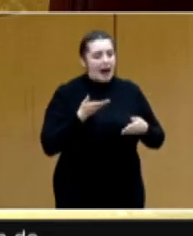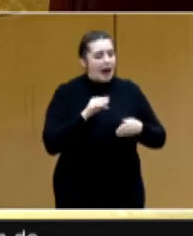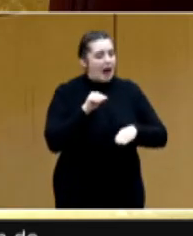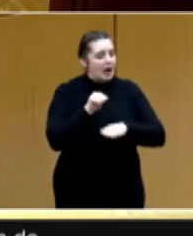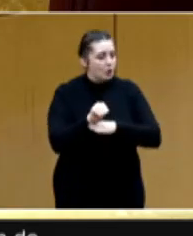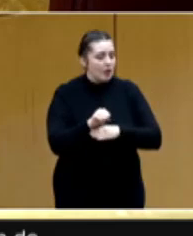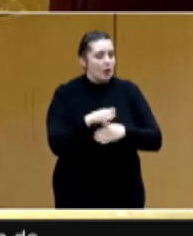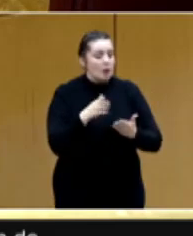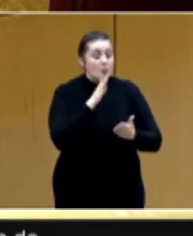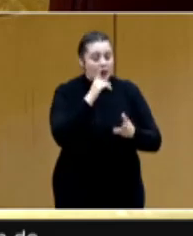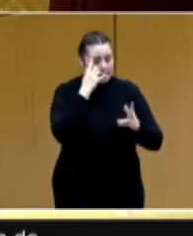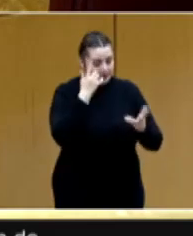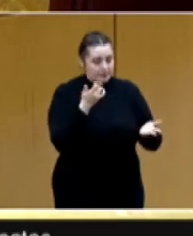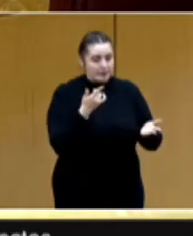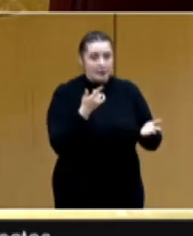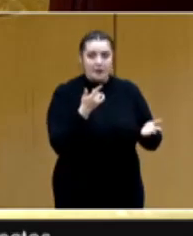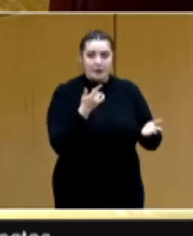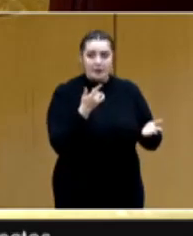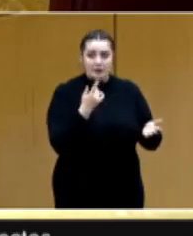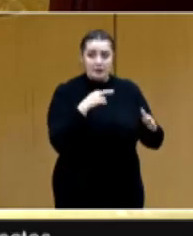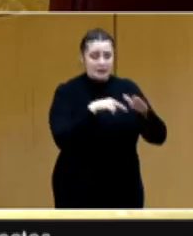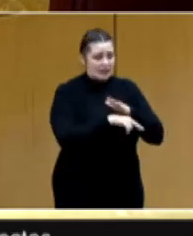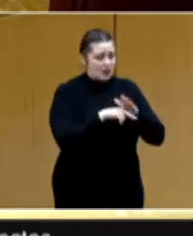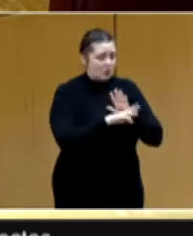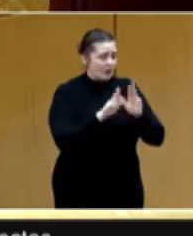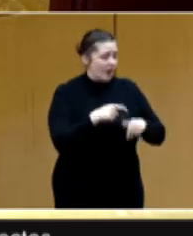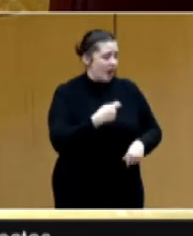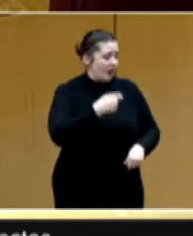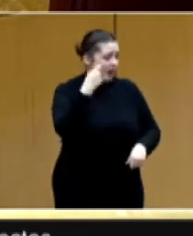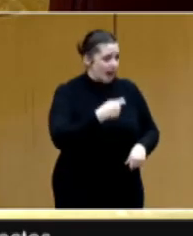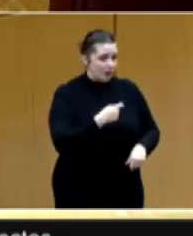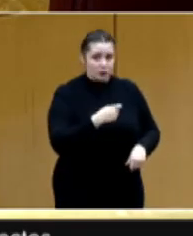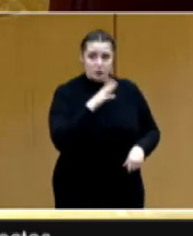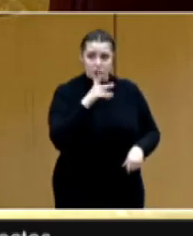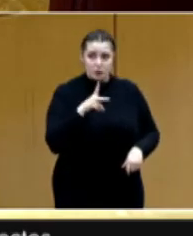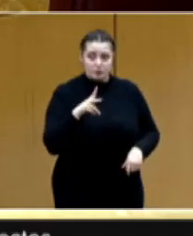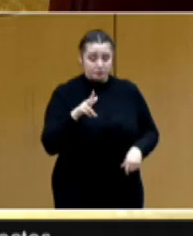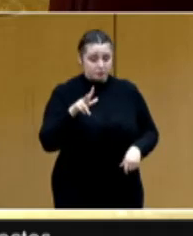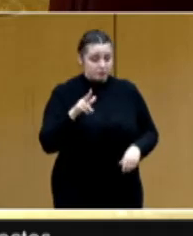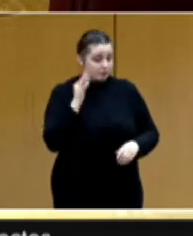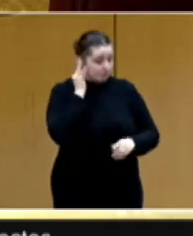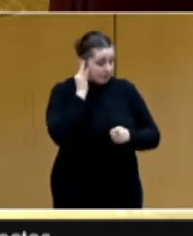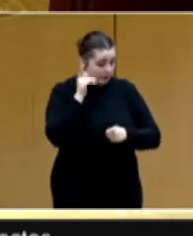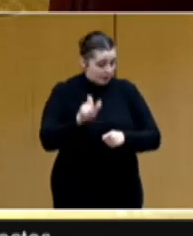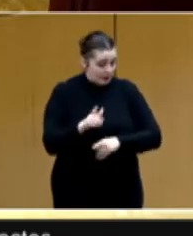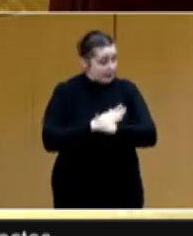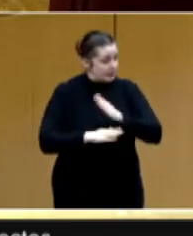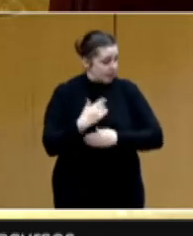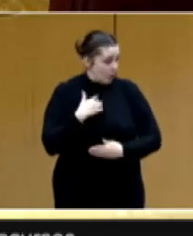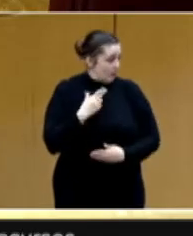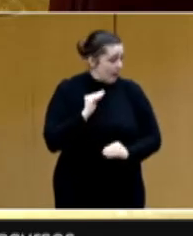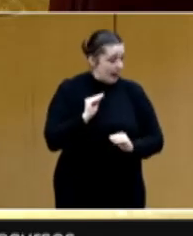los recursos son muy costosos yo soy hermana de una persona con discapacidad Y